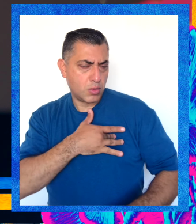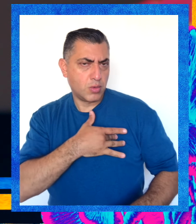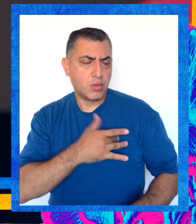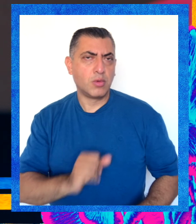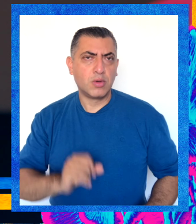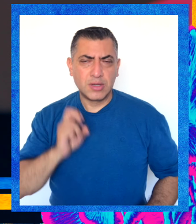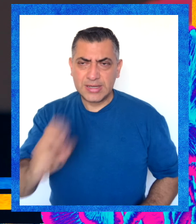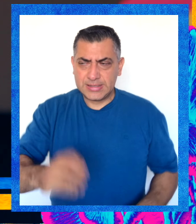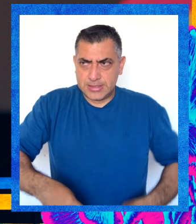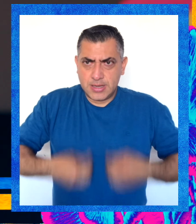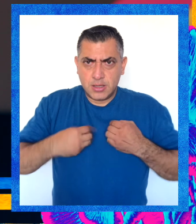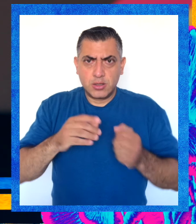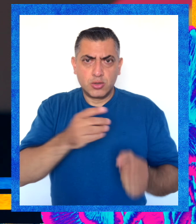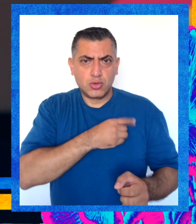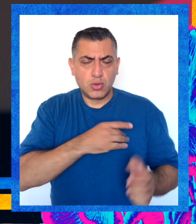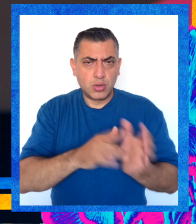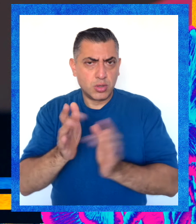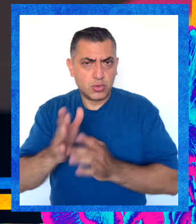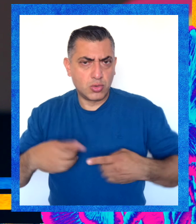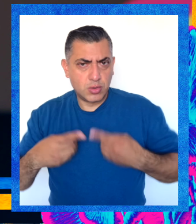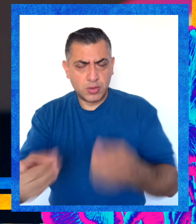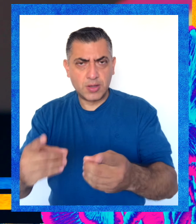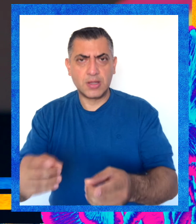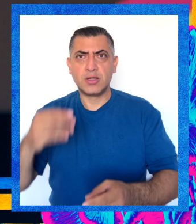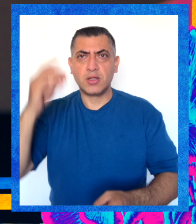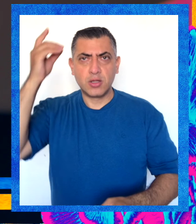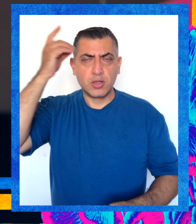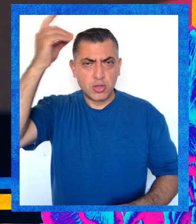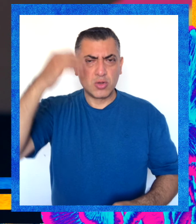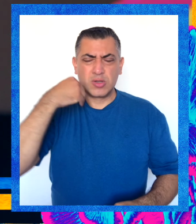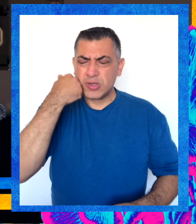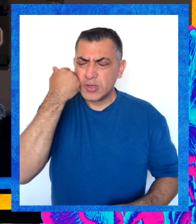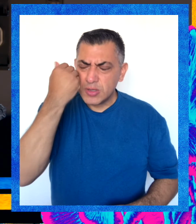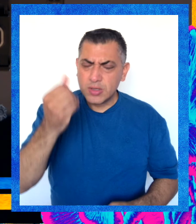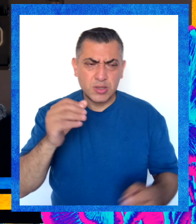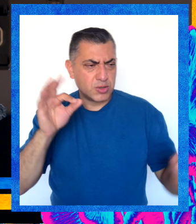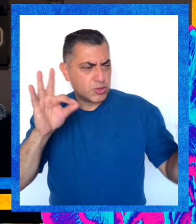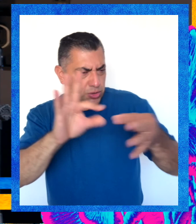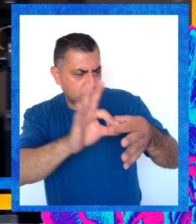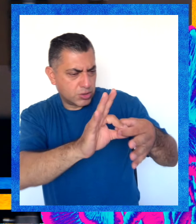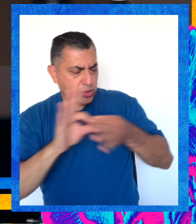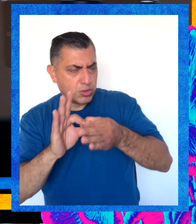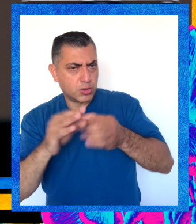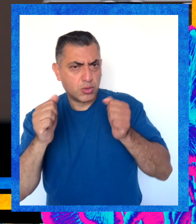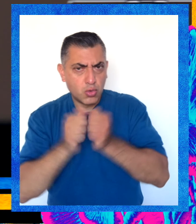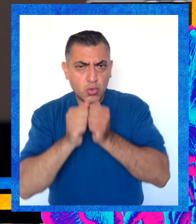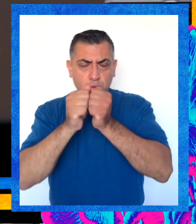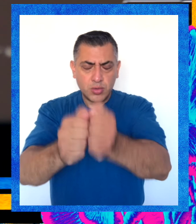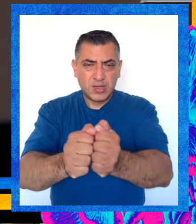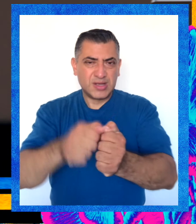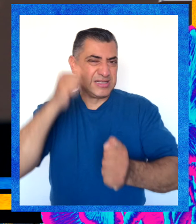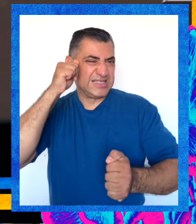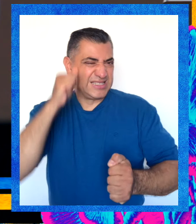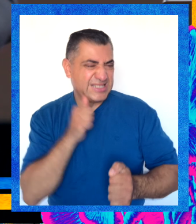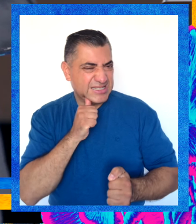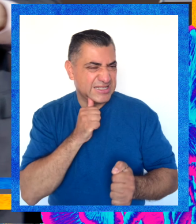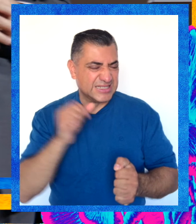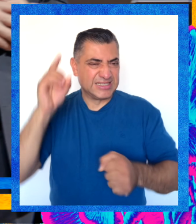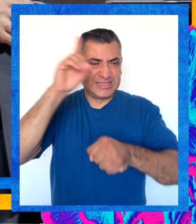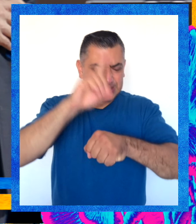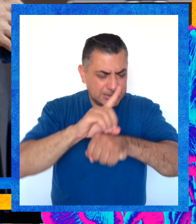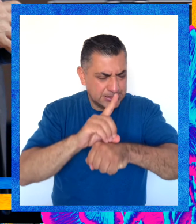respecto a esa vida que sólo jesús te puede dar es que él quiere relacionarse contigo continuamente no que una